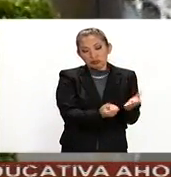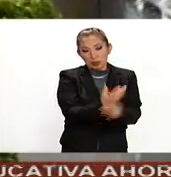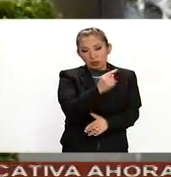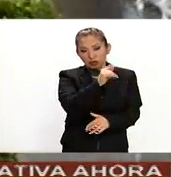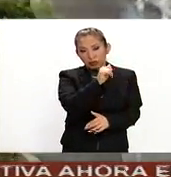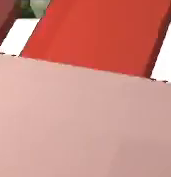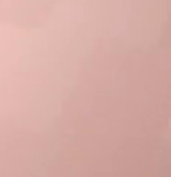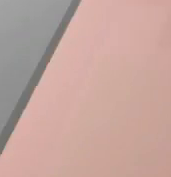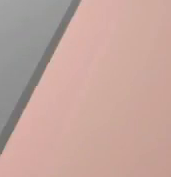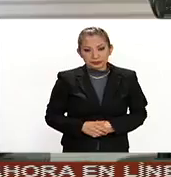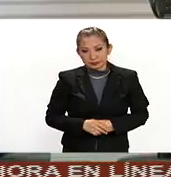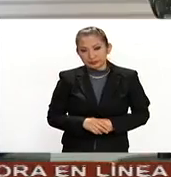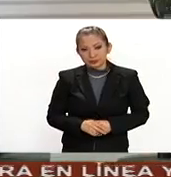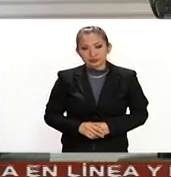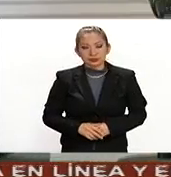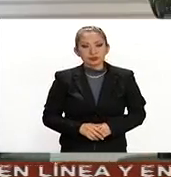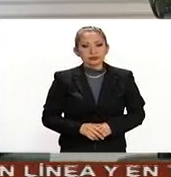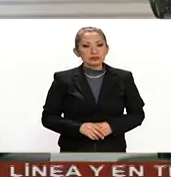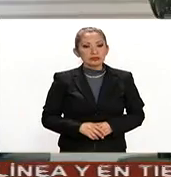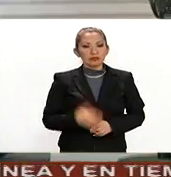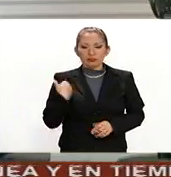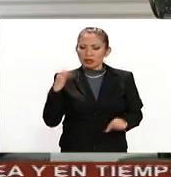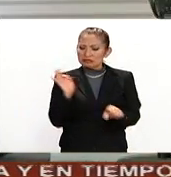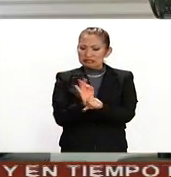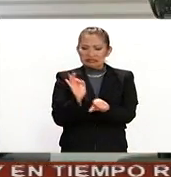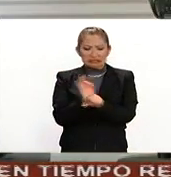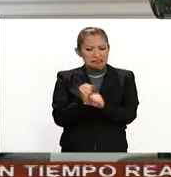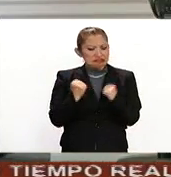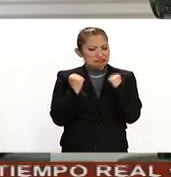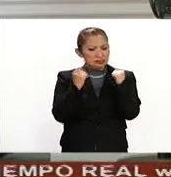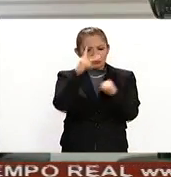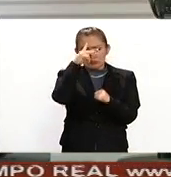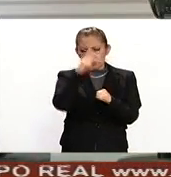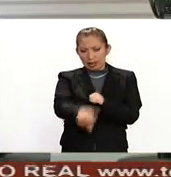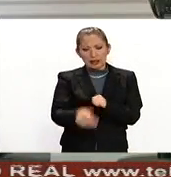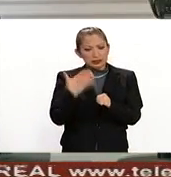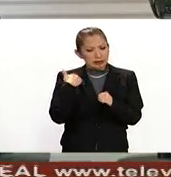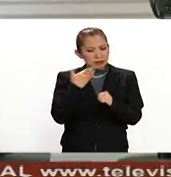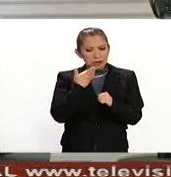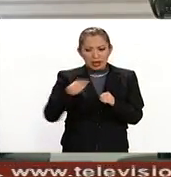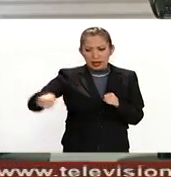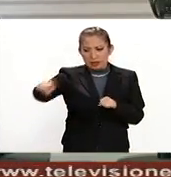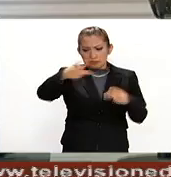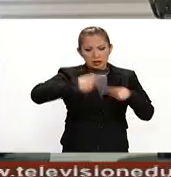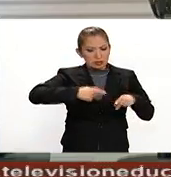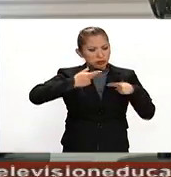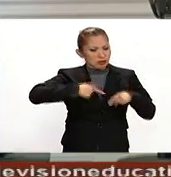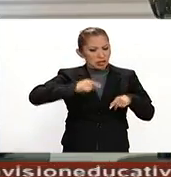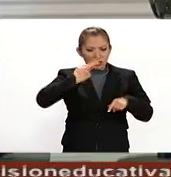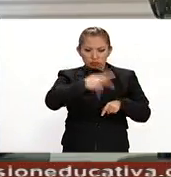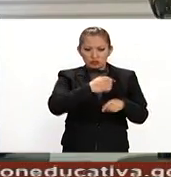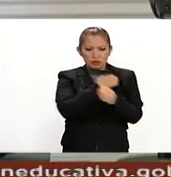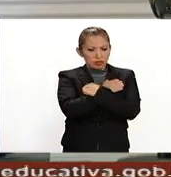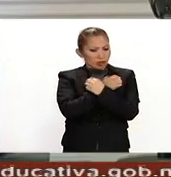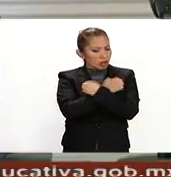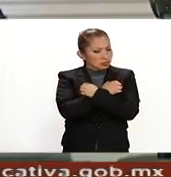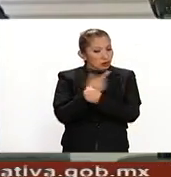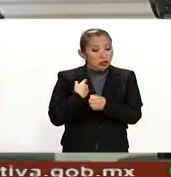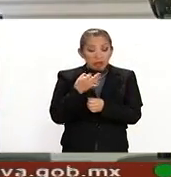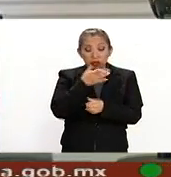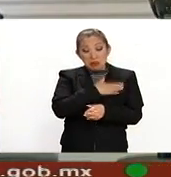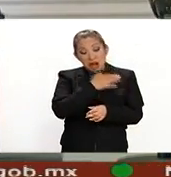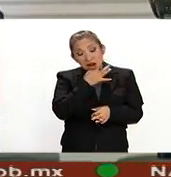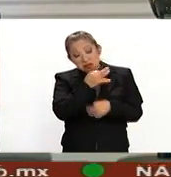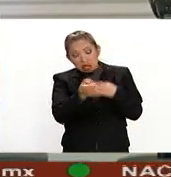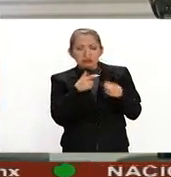Trump. La fortaleza de México está en su gente y por lo tanto en su educación, y la buena noticia es